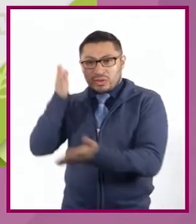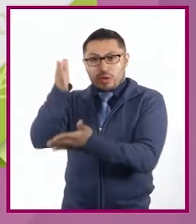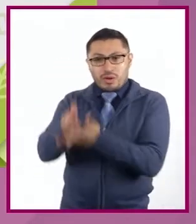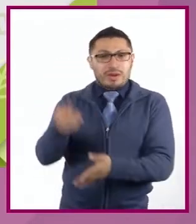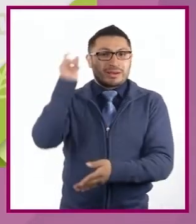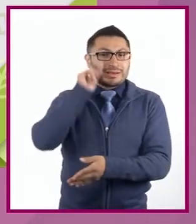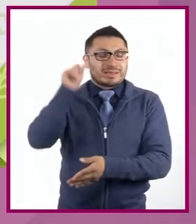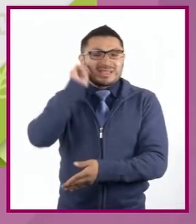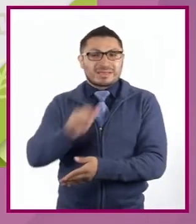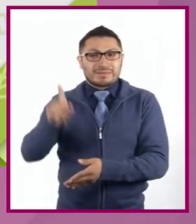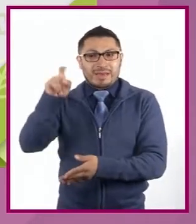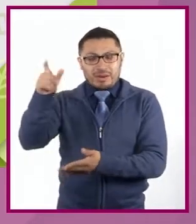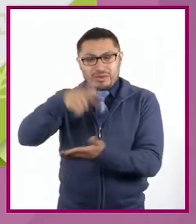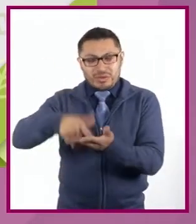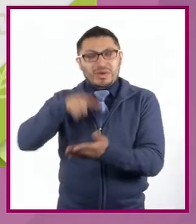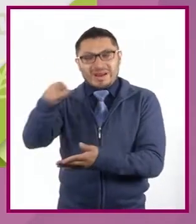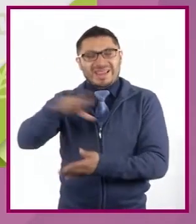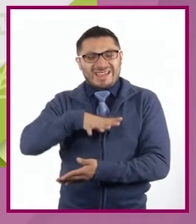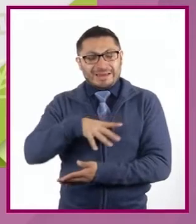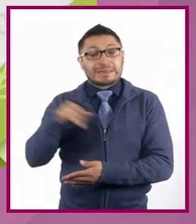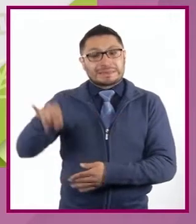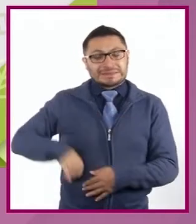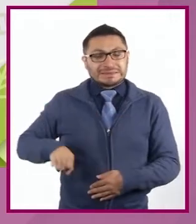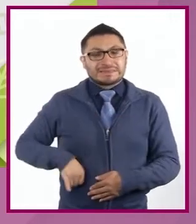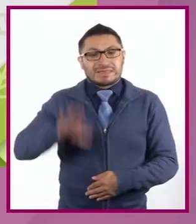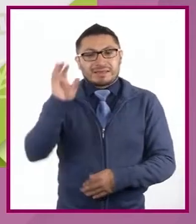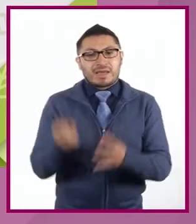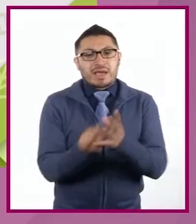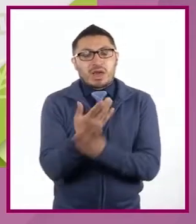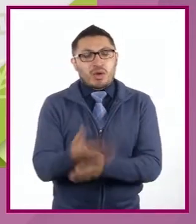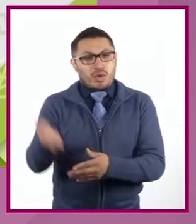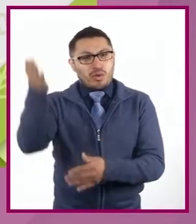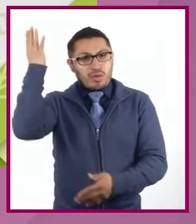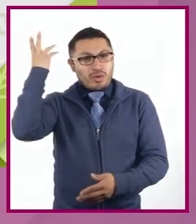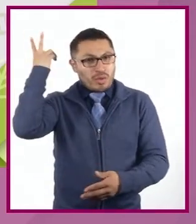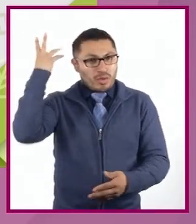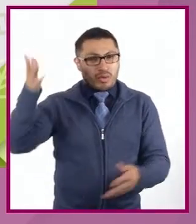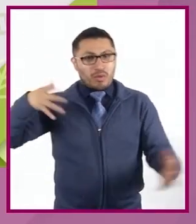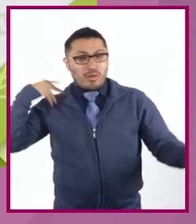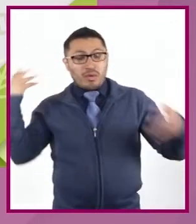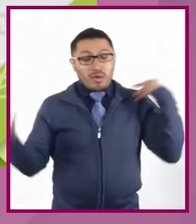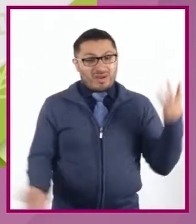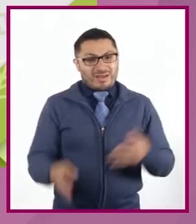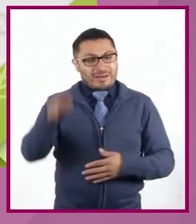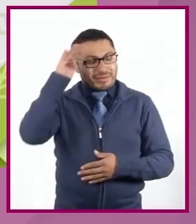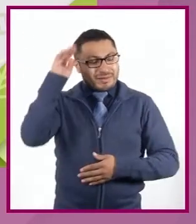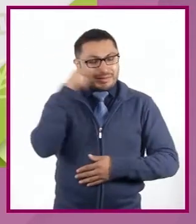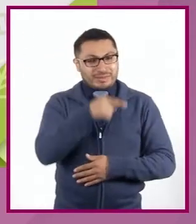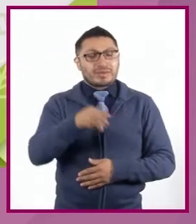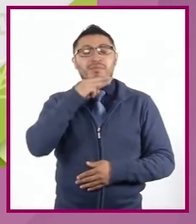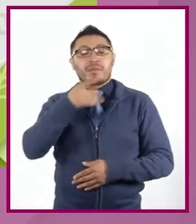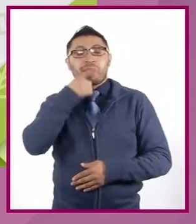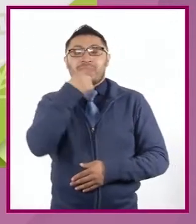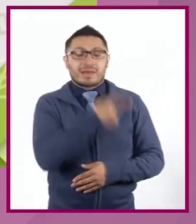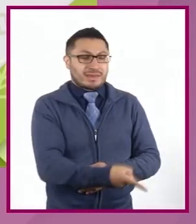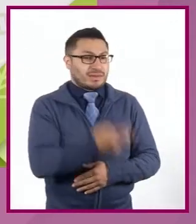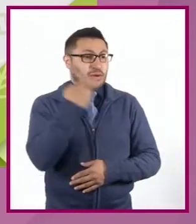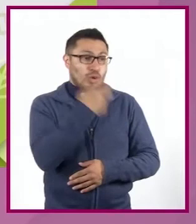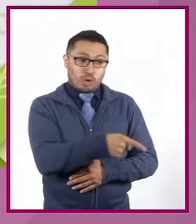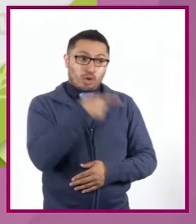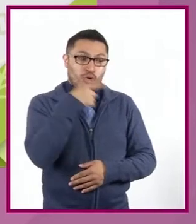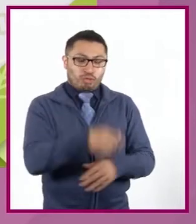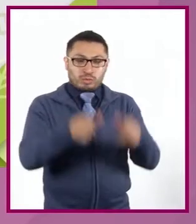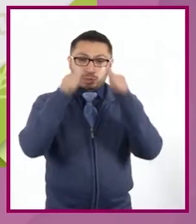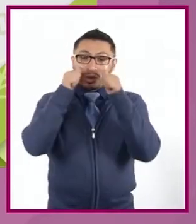había agua. Eso sonaba interesante, una nueva aventura, pensaba Seth. La madre del pequeño león le comentó que estuviera